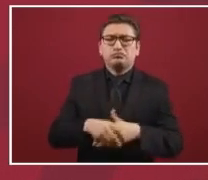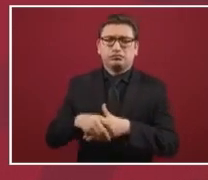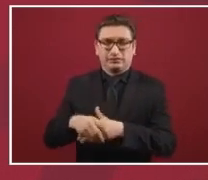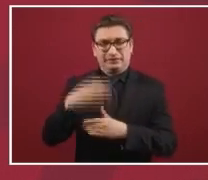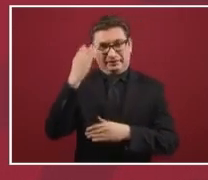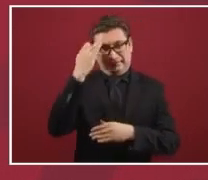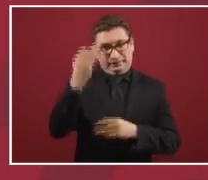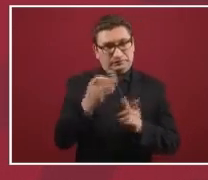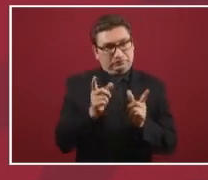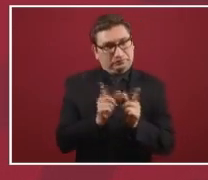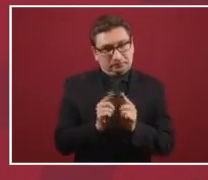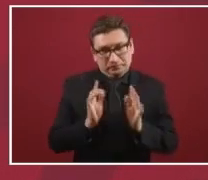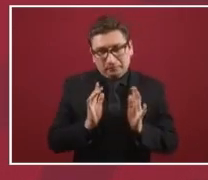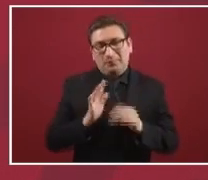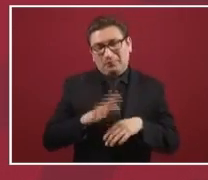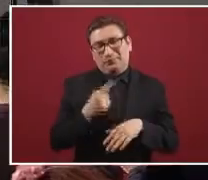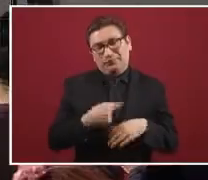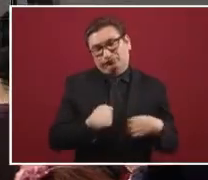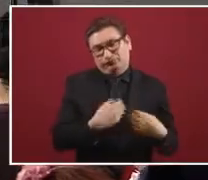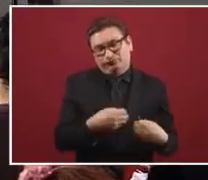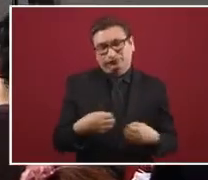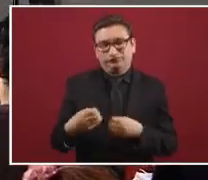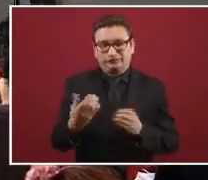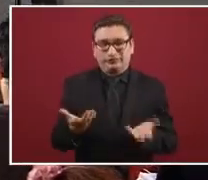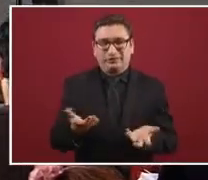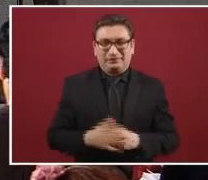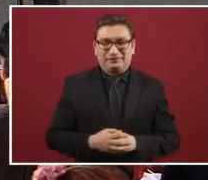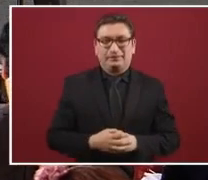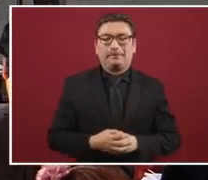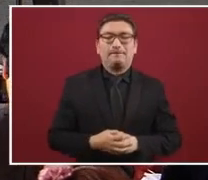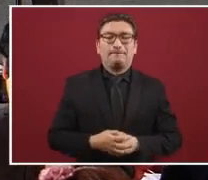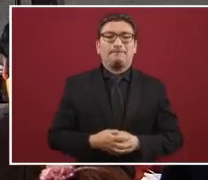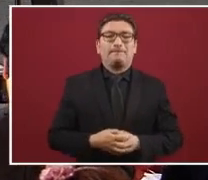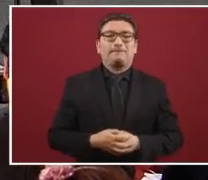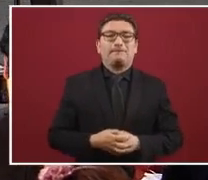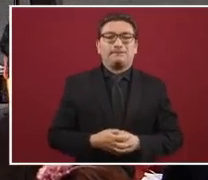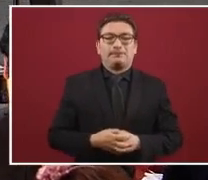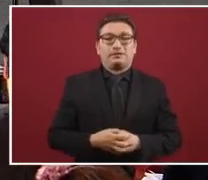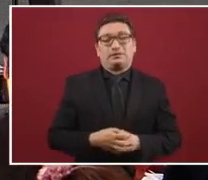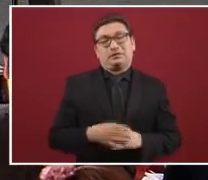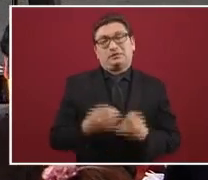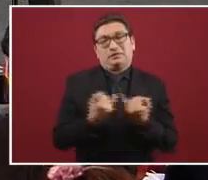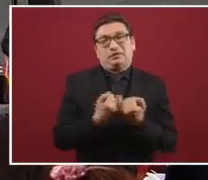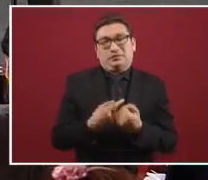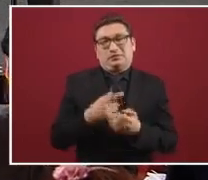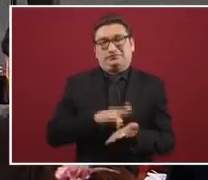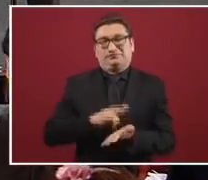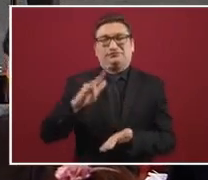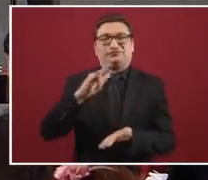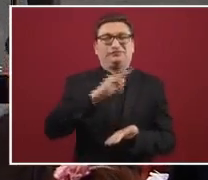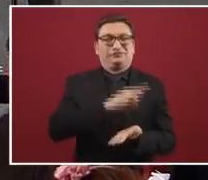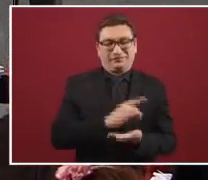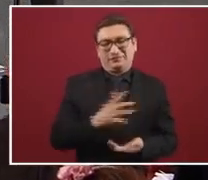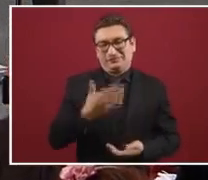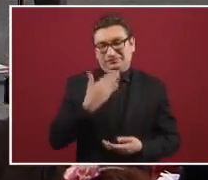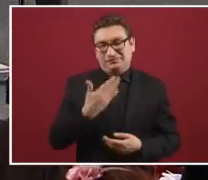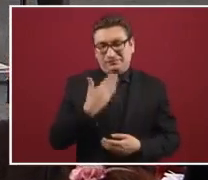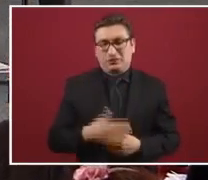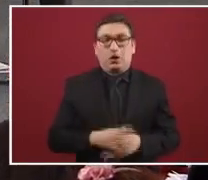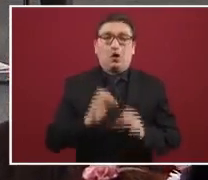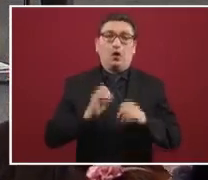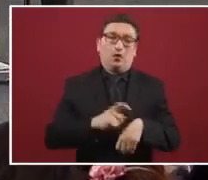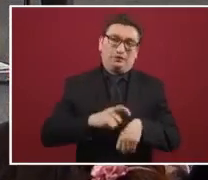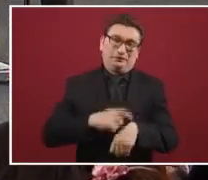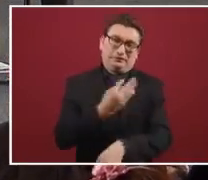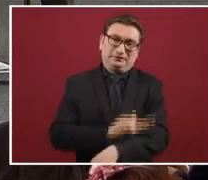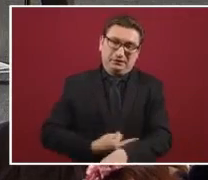tiempo, porque si no, pues me deja el avión de regreso o llego tarde